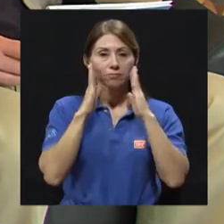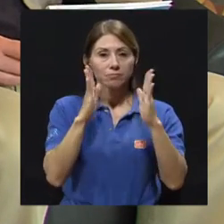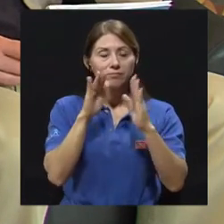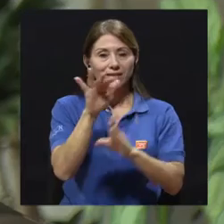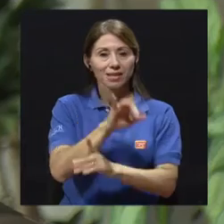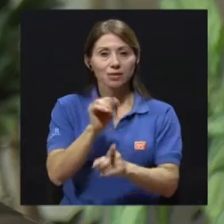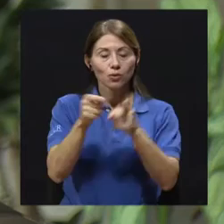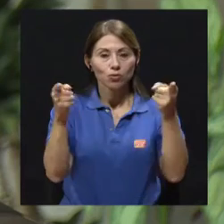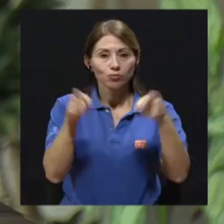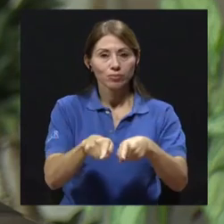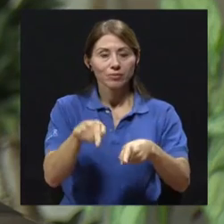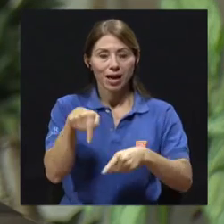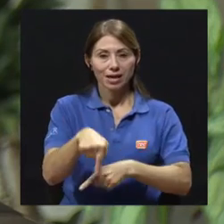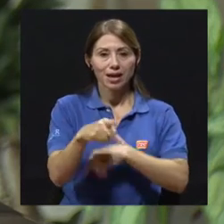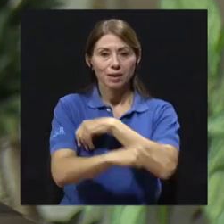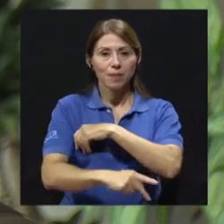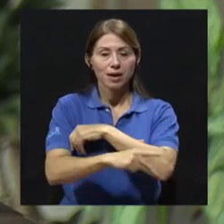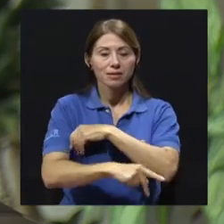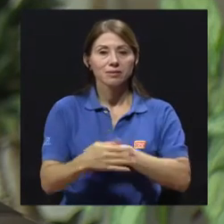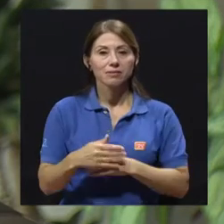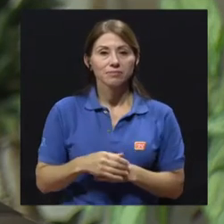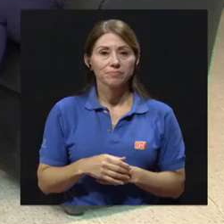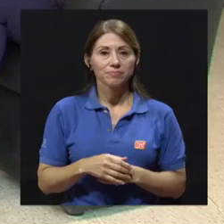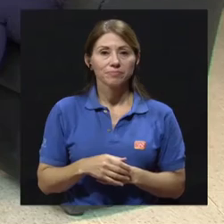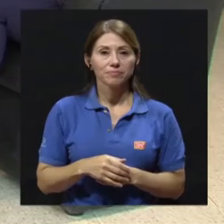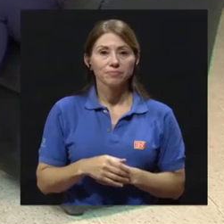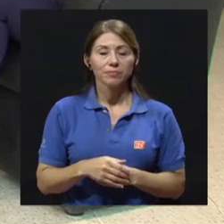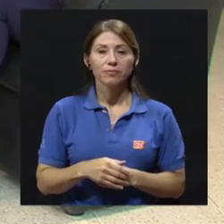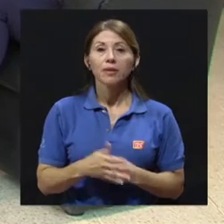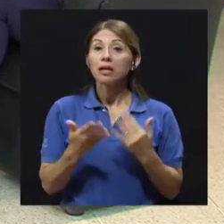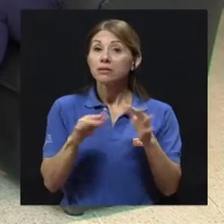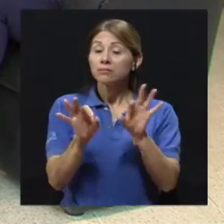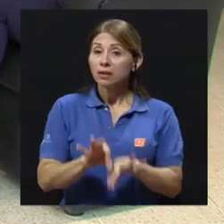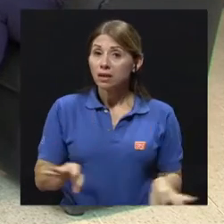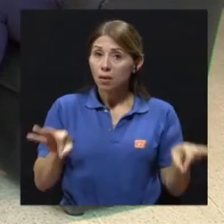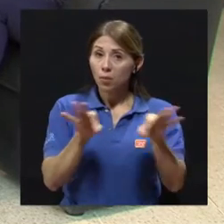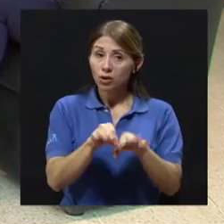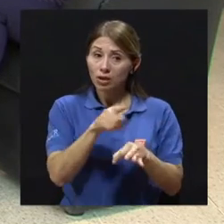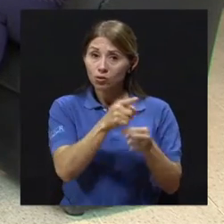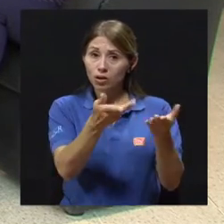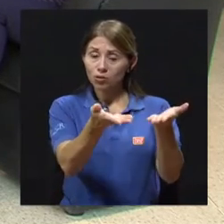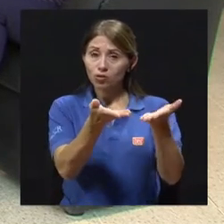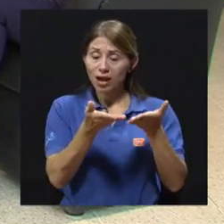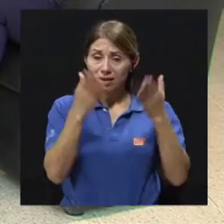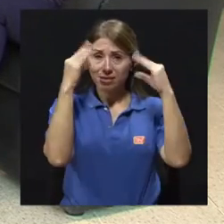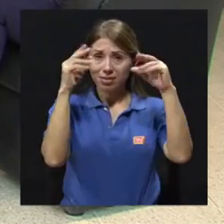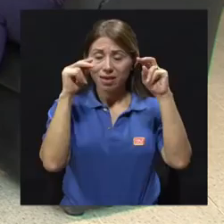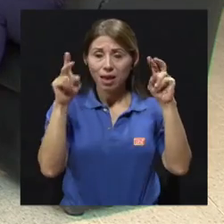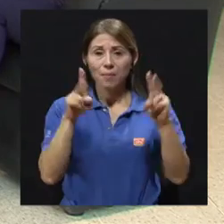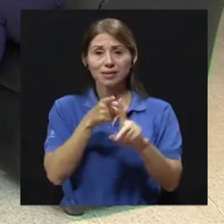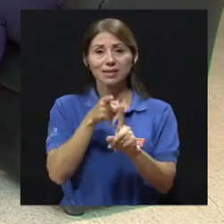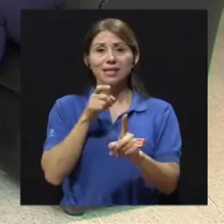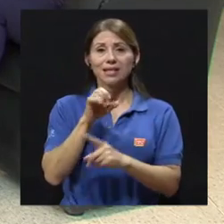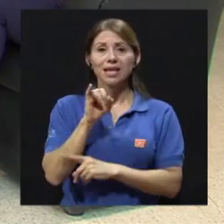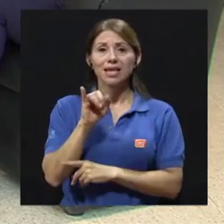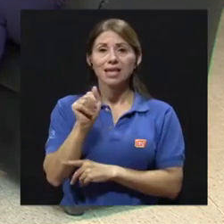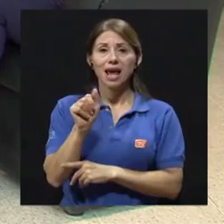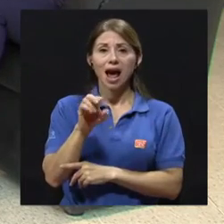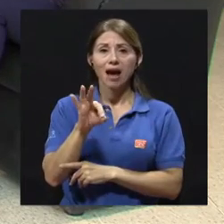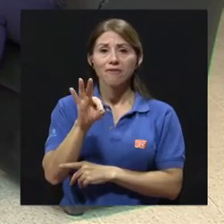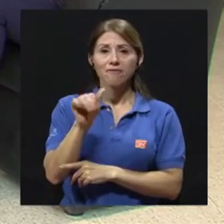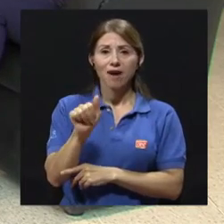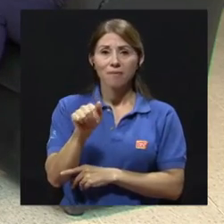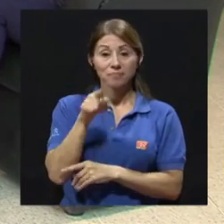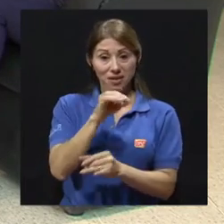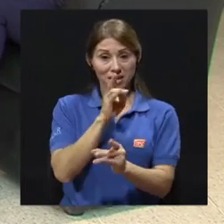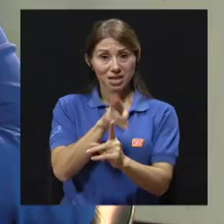cuenta esta situación que se está viviendo en el país. Sería importante, doña Rita, sé que nos trae temas también del IAFA, ¿verdad? Y también el mismo Instituto Costarricense